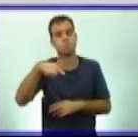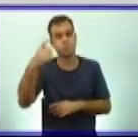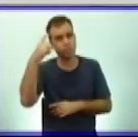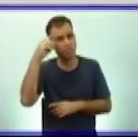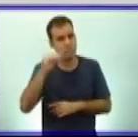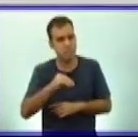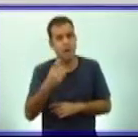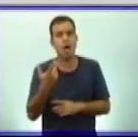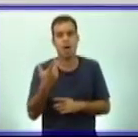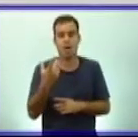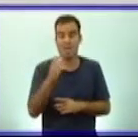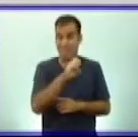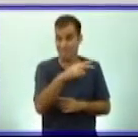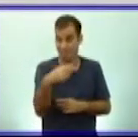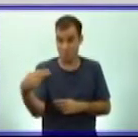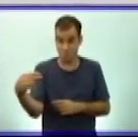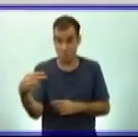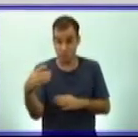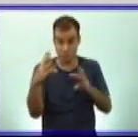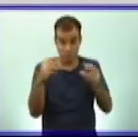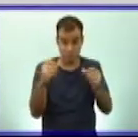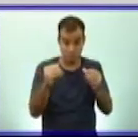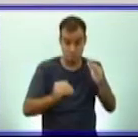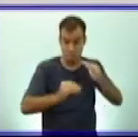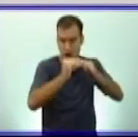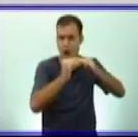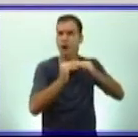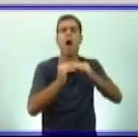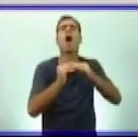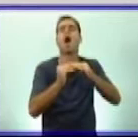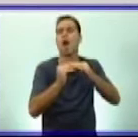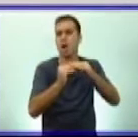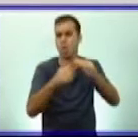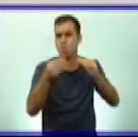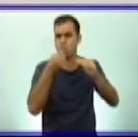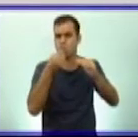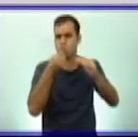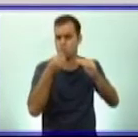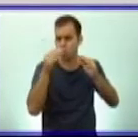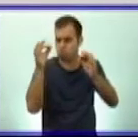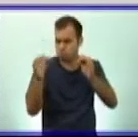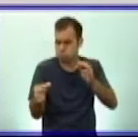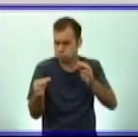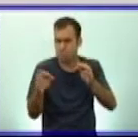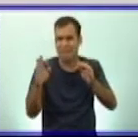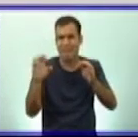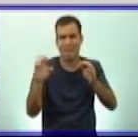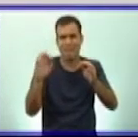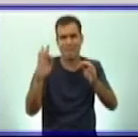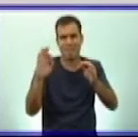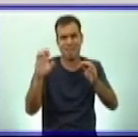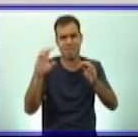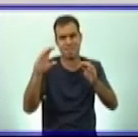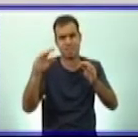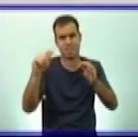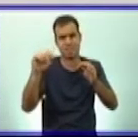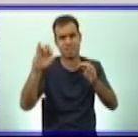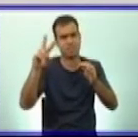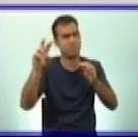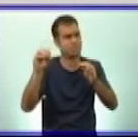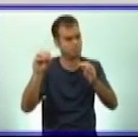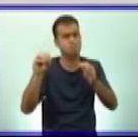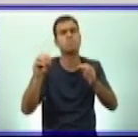valores máximos, usted entonces podía determinar el valor efectivo como razón del valor